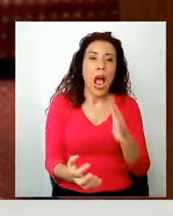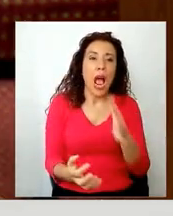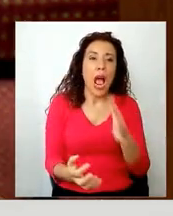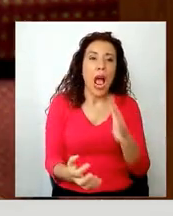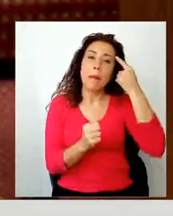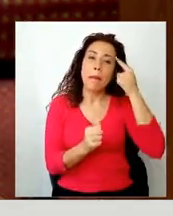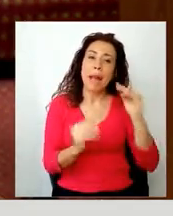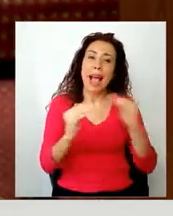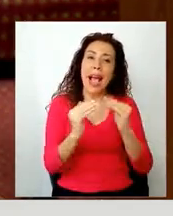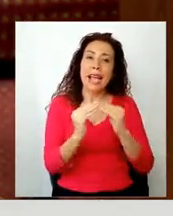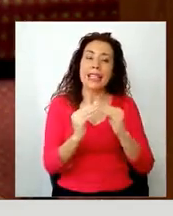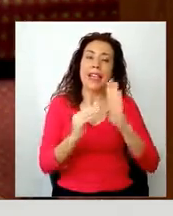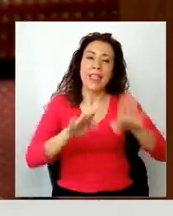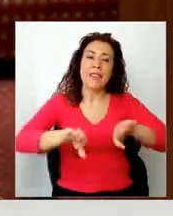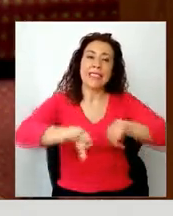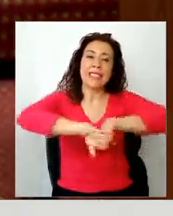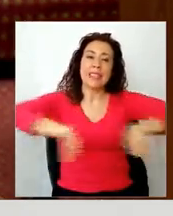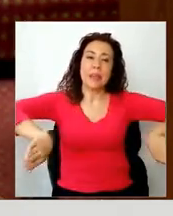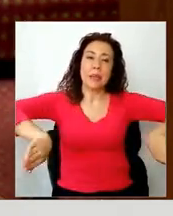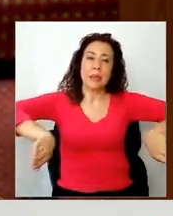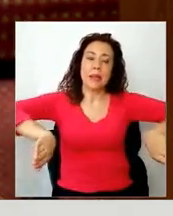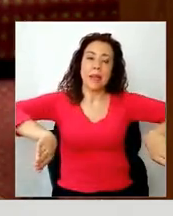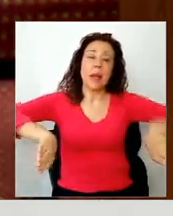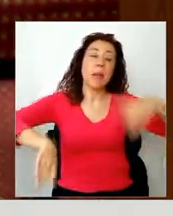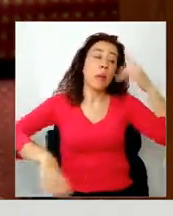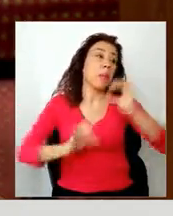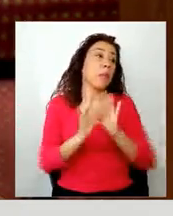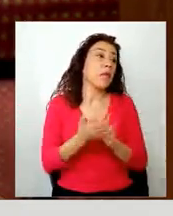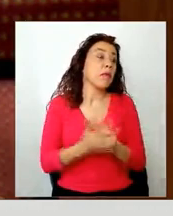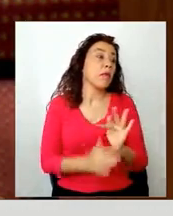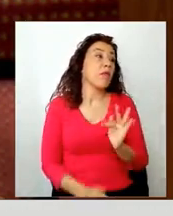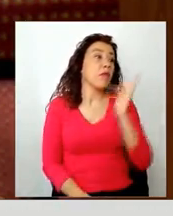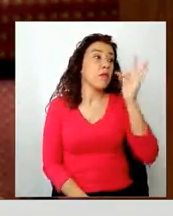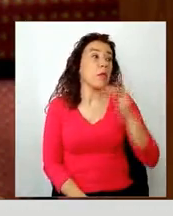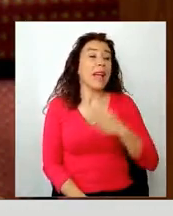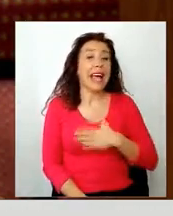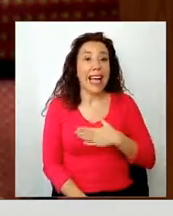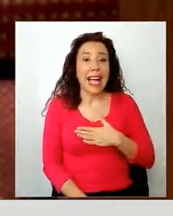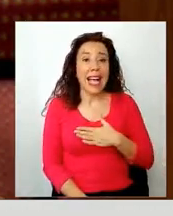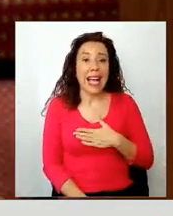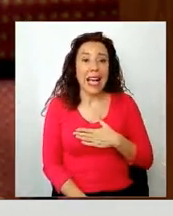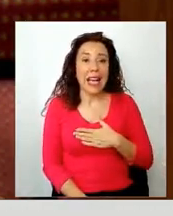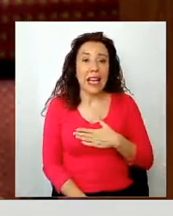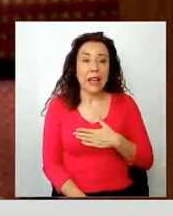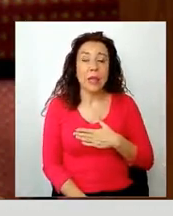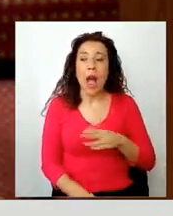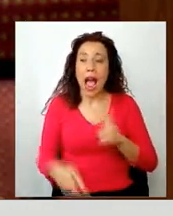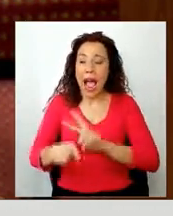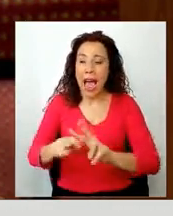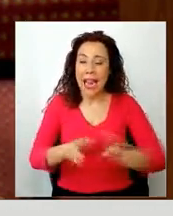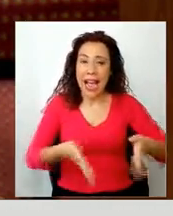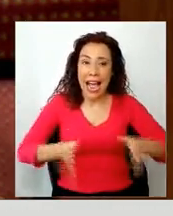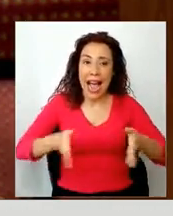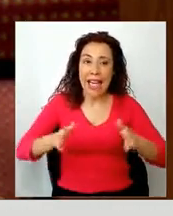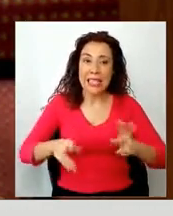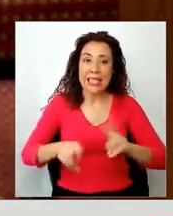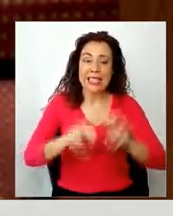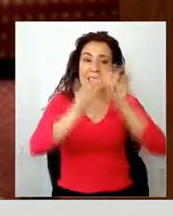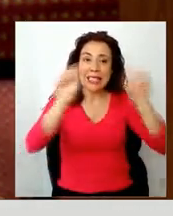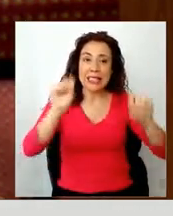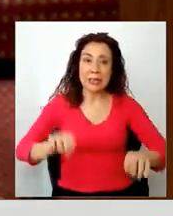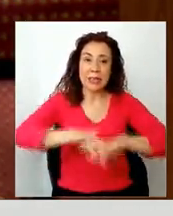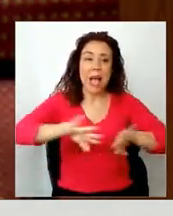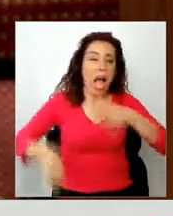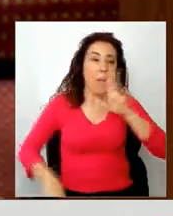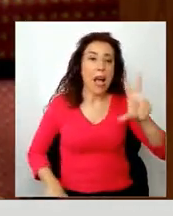salgan separados cosas que si el día de mañana queremos intervenir las calles y tenía un sistema separado de aguas grises y aguas